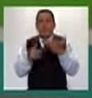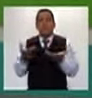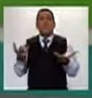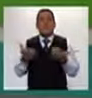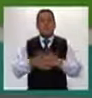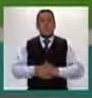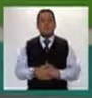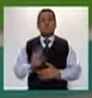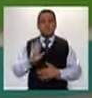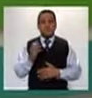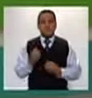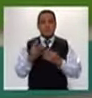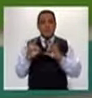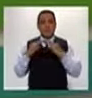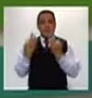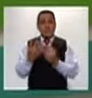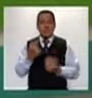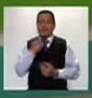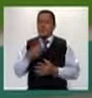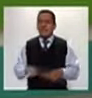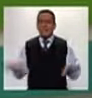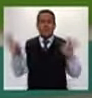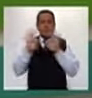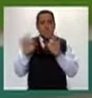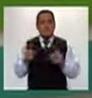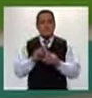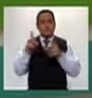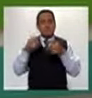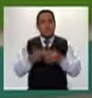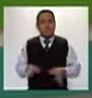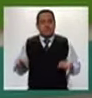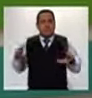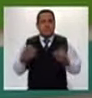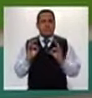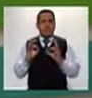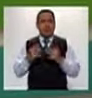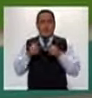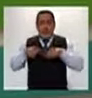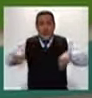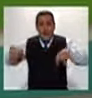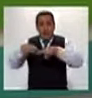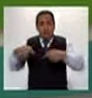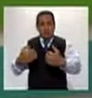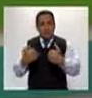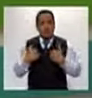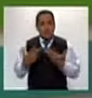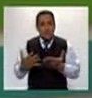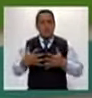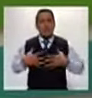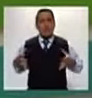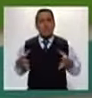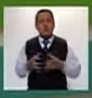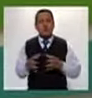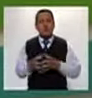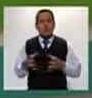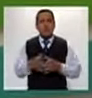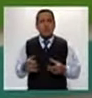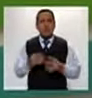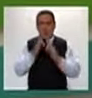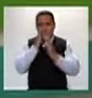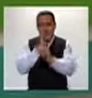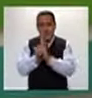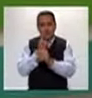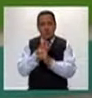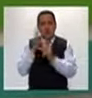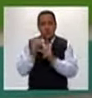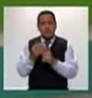siempre la familia juega un papel importante notable porque son ellos los que tienen que ser nuestros medios de